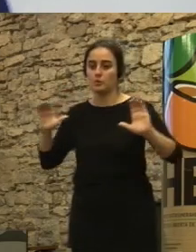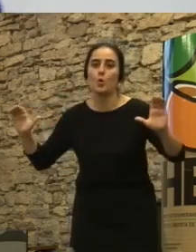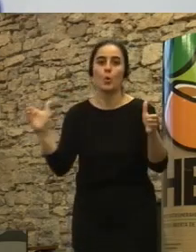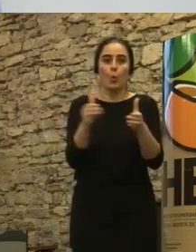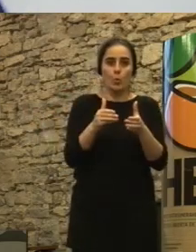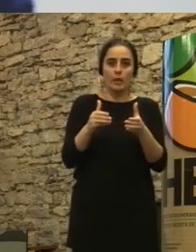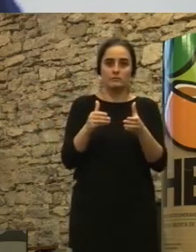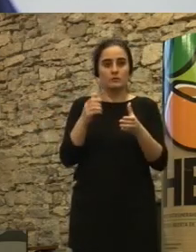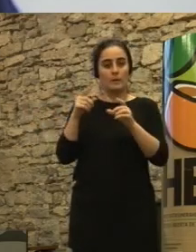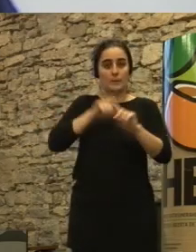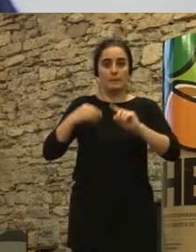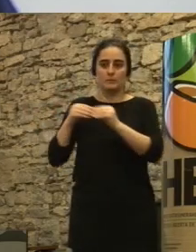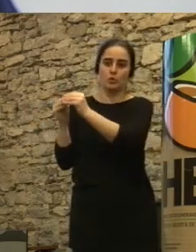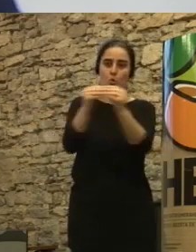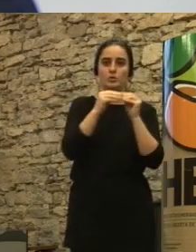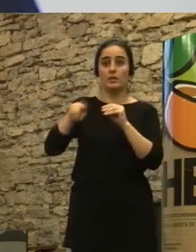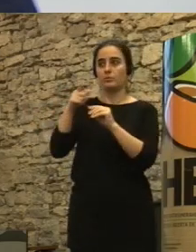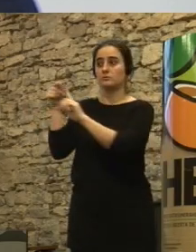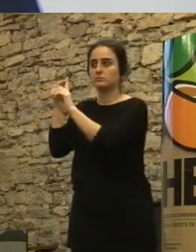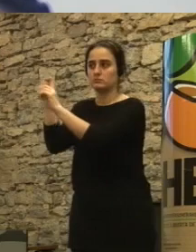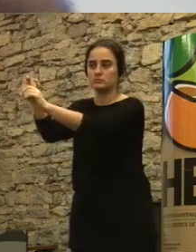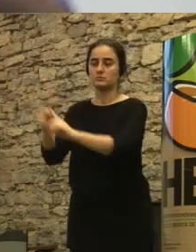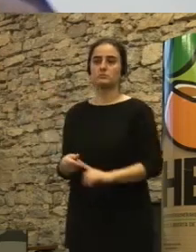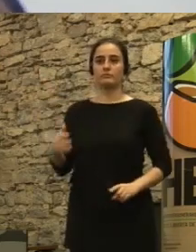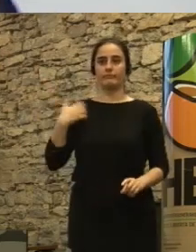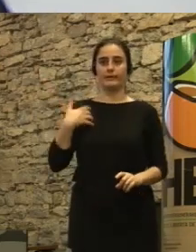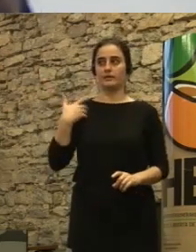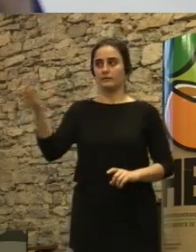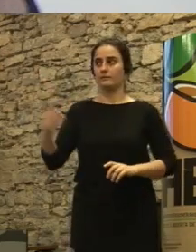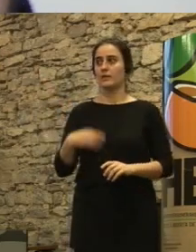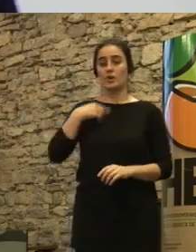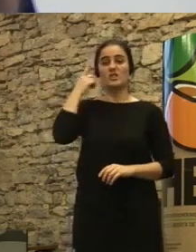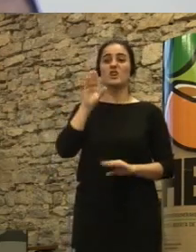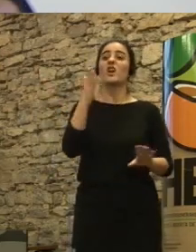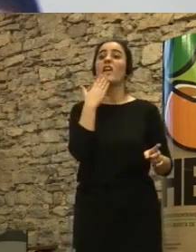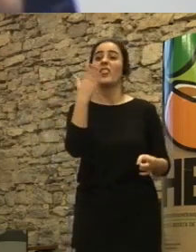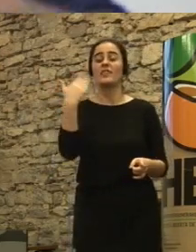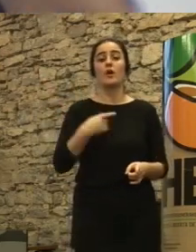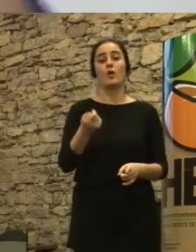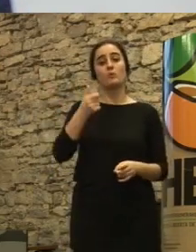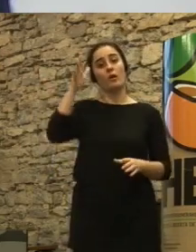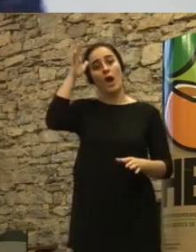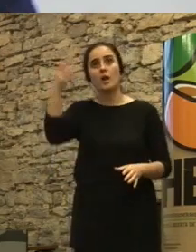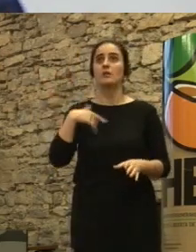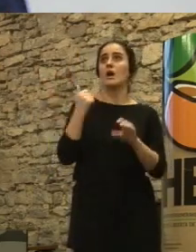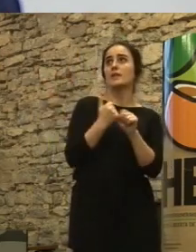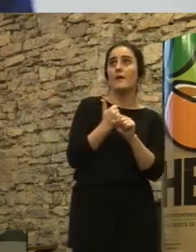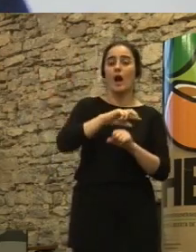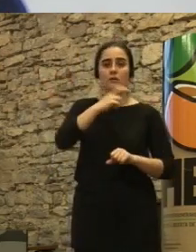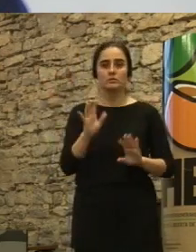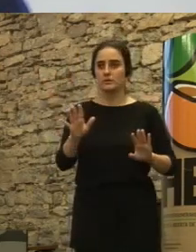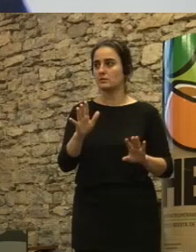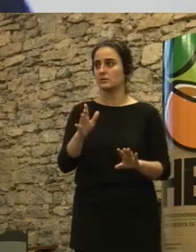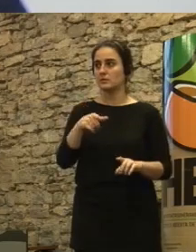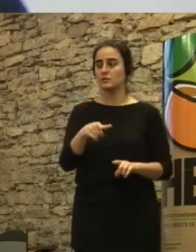después, a por esta gente. Sí, es así. Yo comprendo que a su edad ya estará como un poco harto ya de trabajar y de, pero es que esto es una